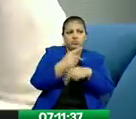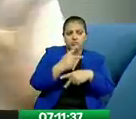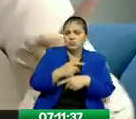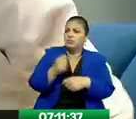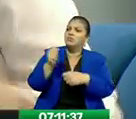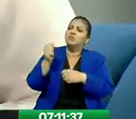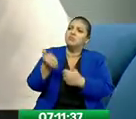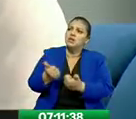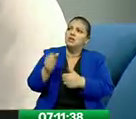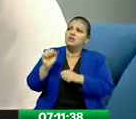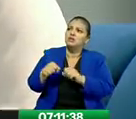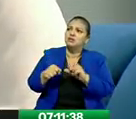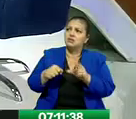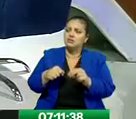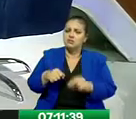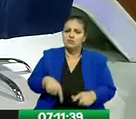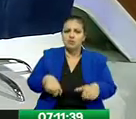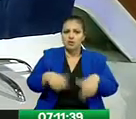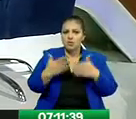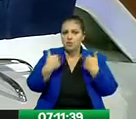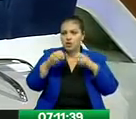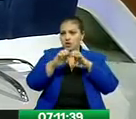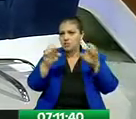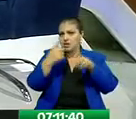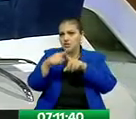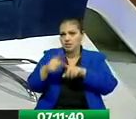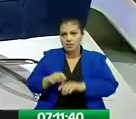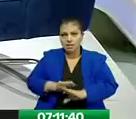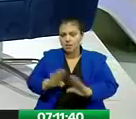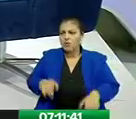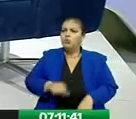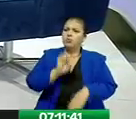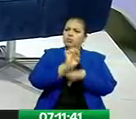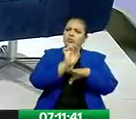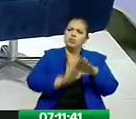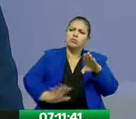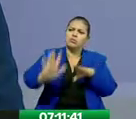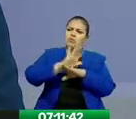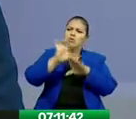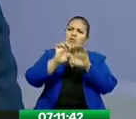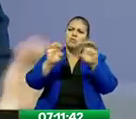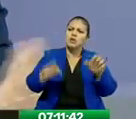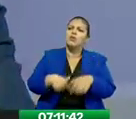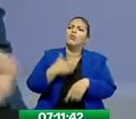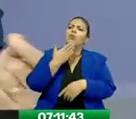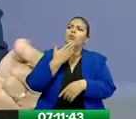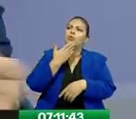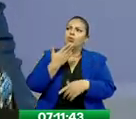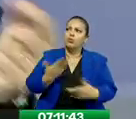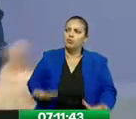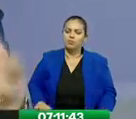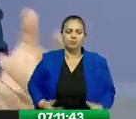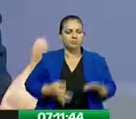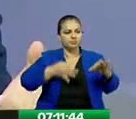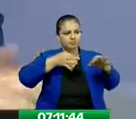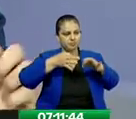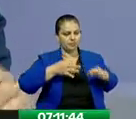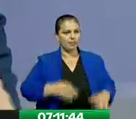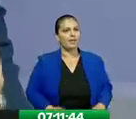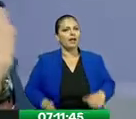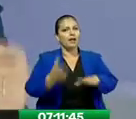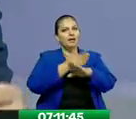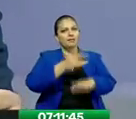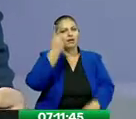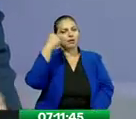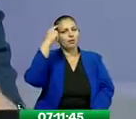Guayaquil, sino del país? Es un golpe más a los comerciantes, al sector productivo. Digamos, los cálculos que se han hecho es que